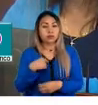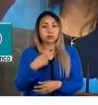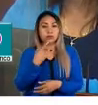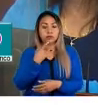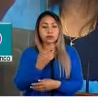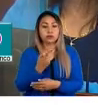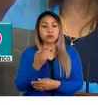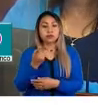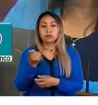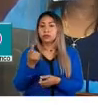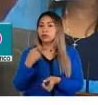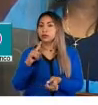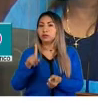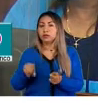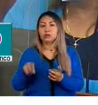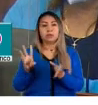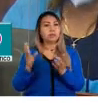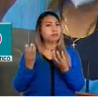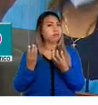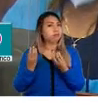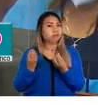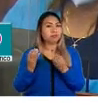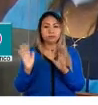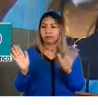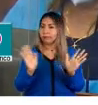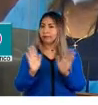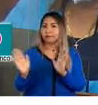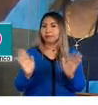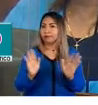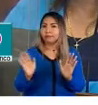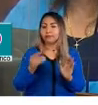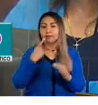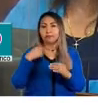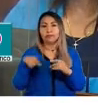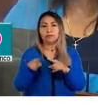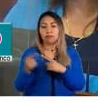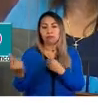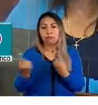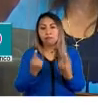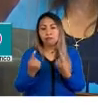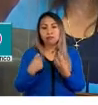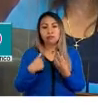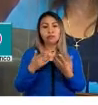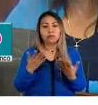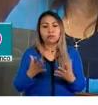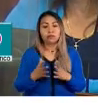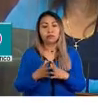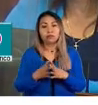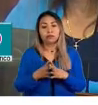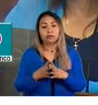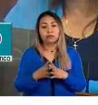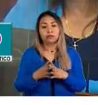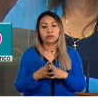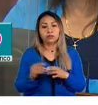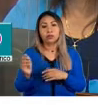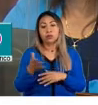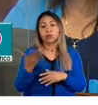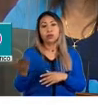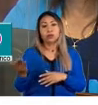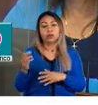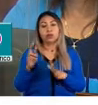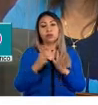le temo a ninguna advertencia de inconstitucionalidad que se meta aquí, de inaccesibilidad contra estos, algunas